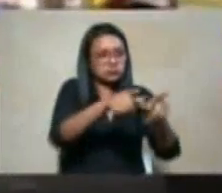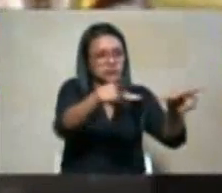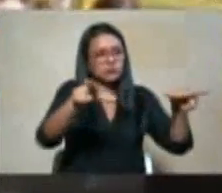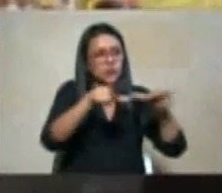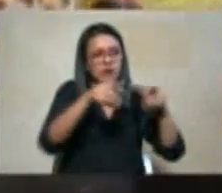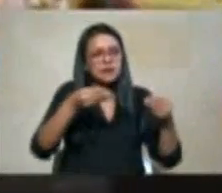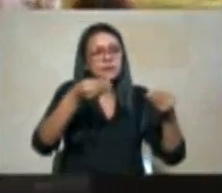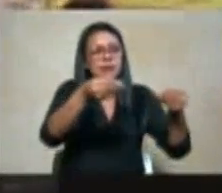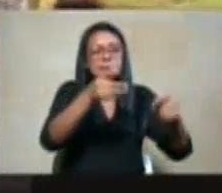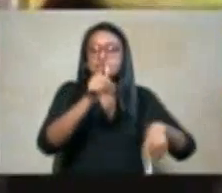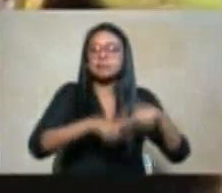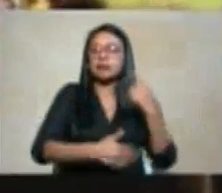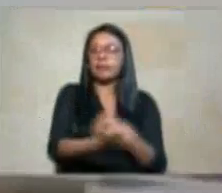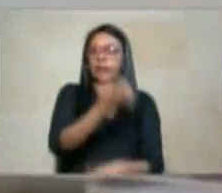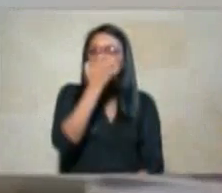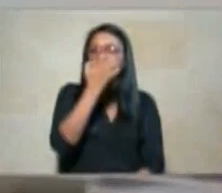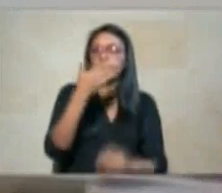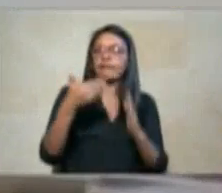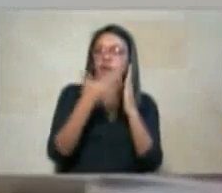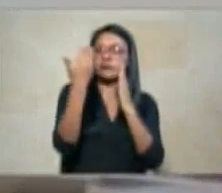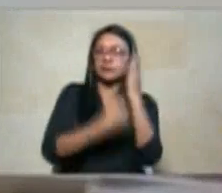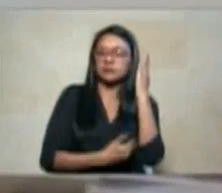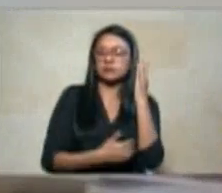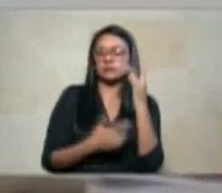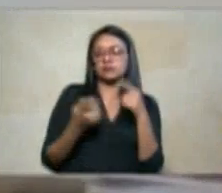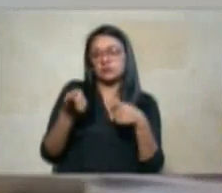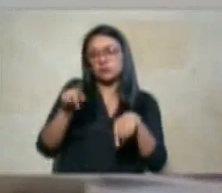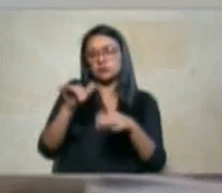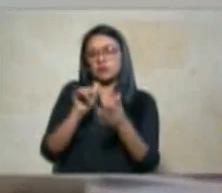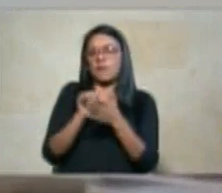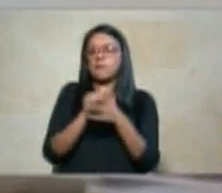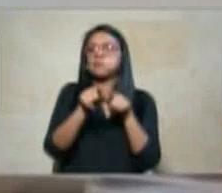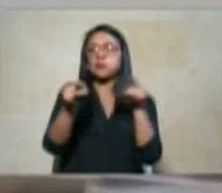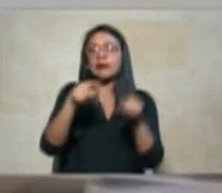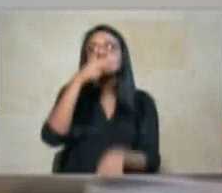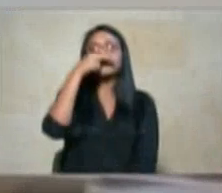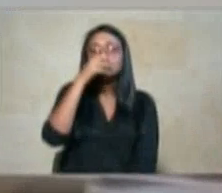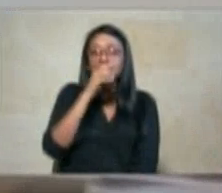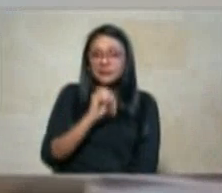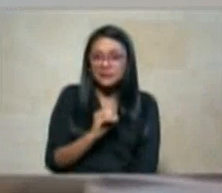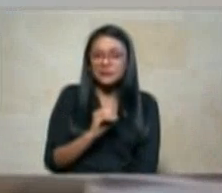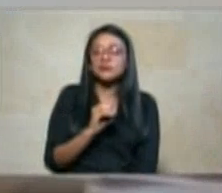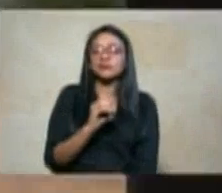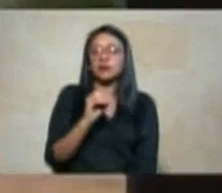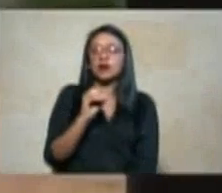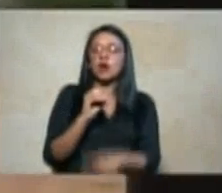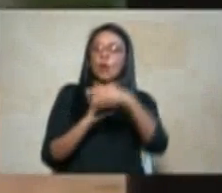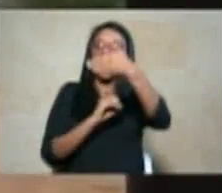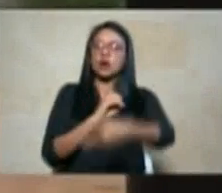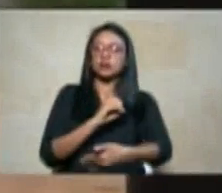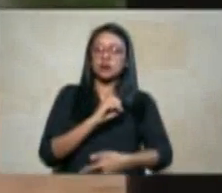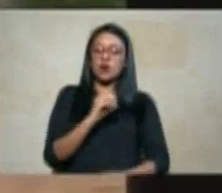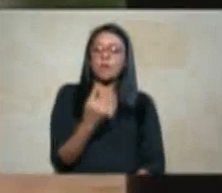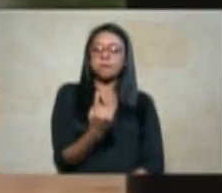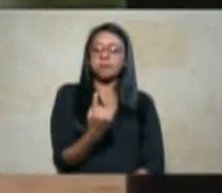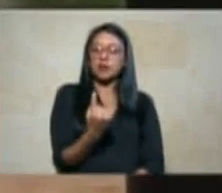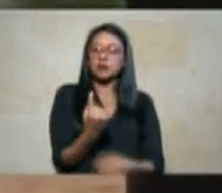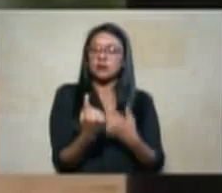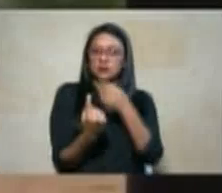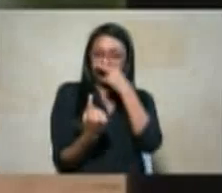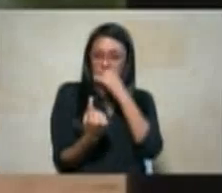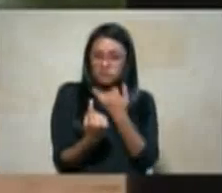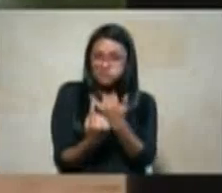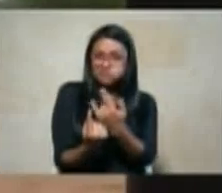muchos niños que eran utilizados como escudo. Hay niños y lo pueden ver, ¿oyó? Esta y varias diligencias han tenido que ser suspendidas, por lo que pide